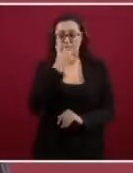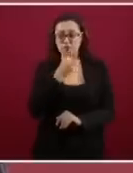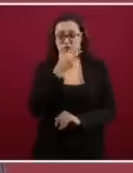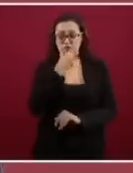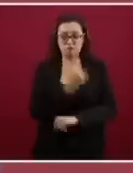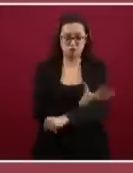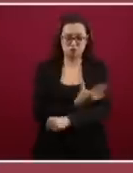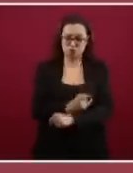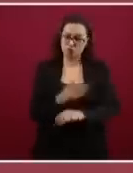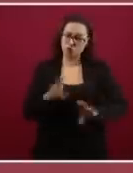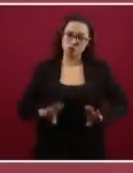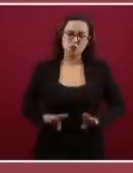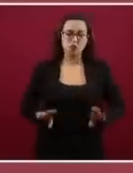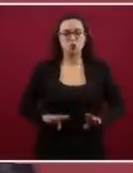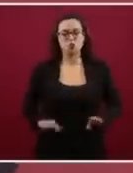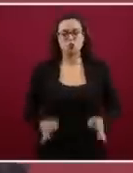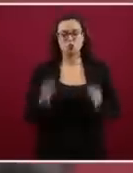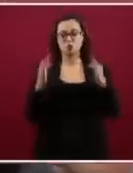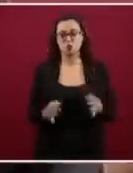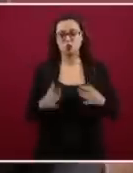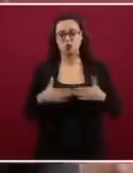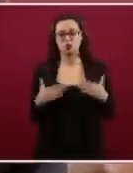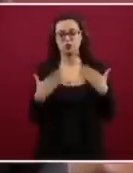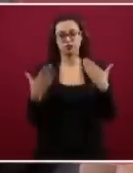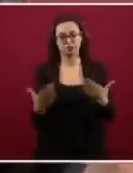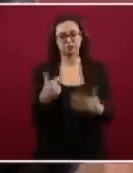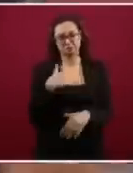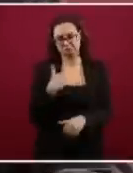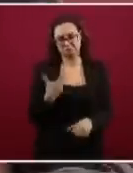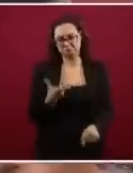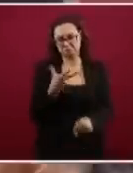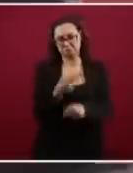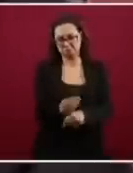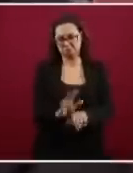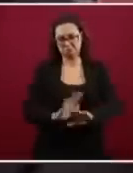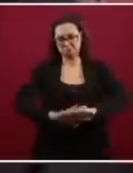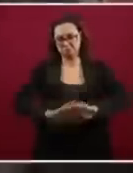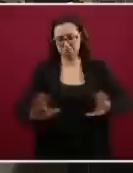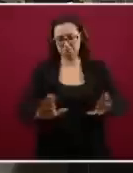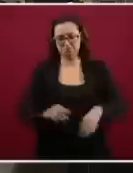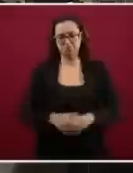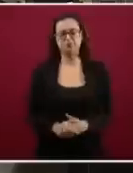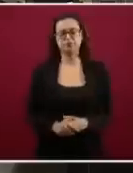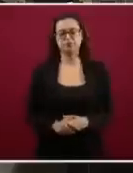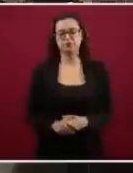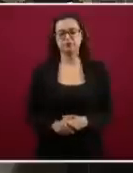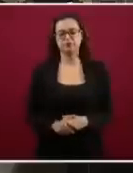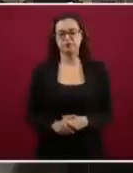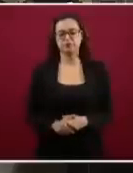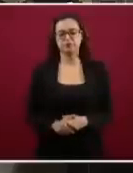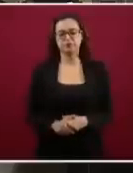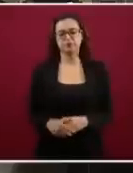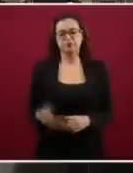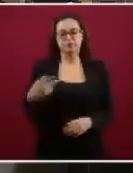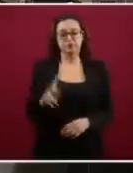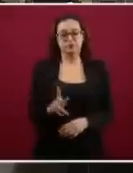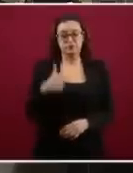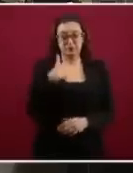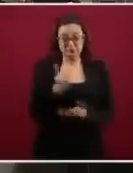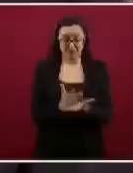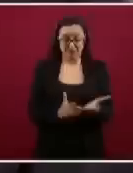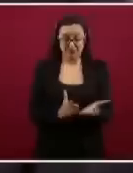que le tengo confianza. Eso es todo lo que puedo decir, nada más. Pero ya meterme a